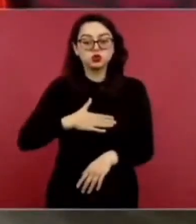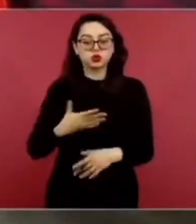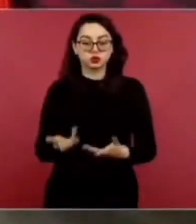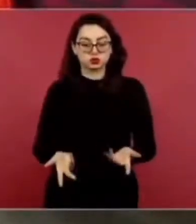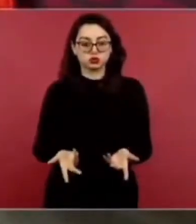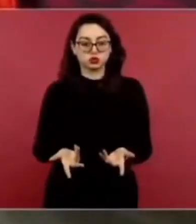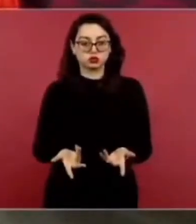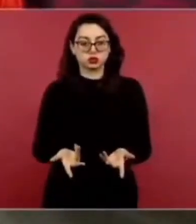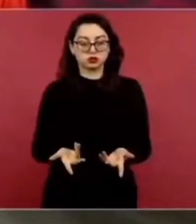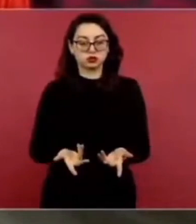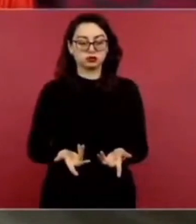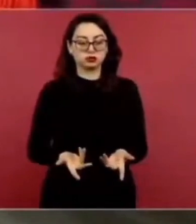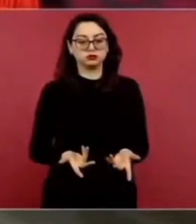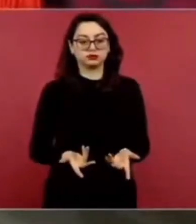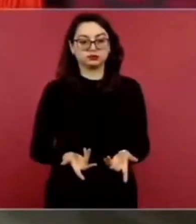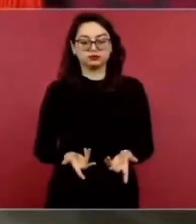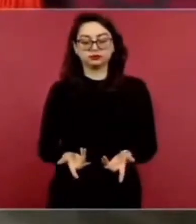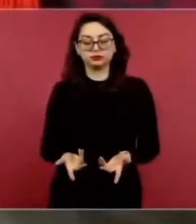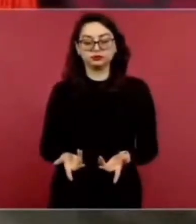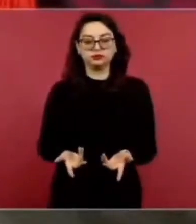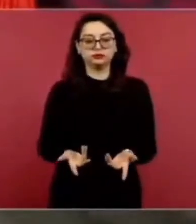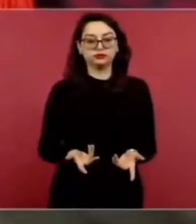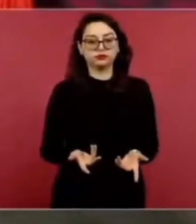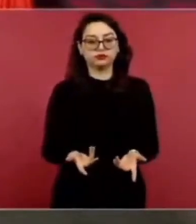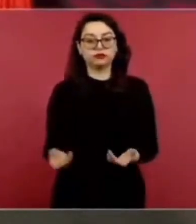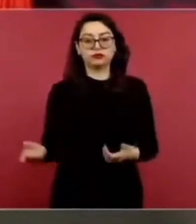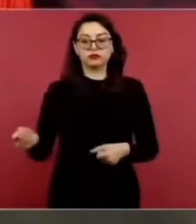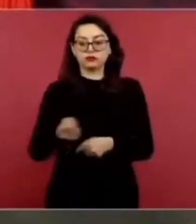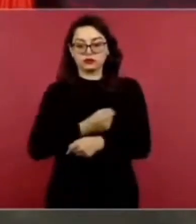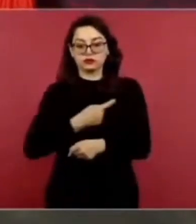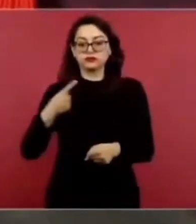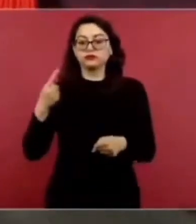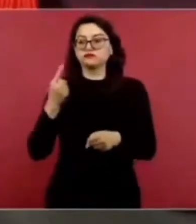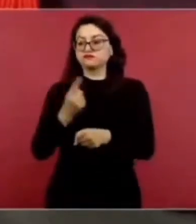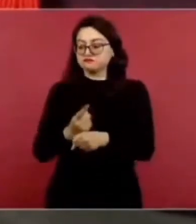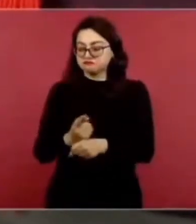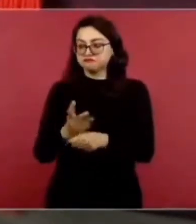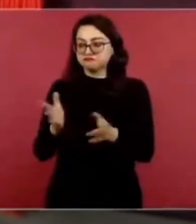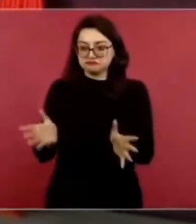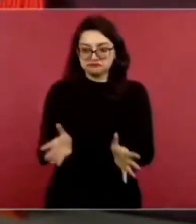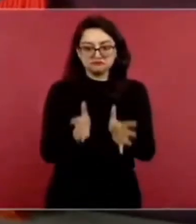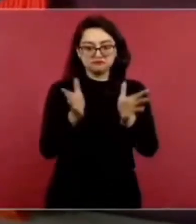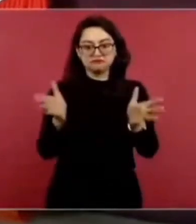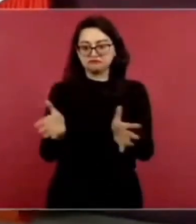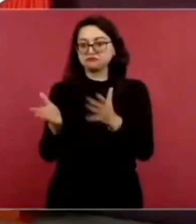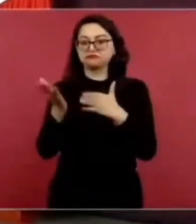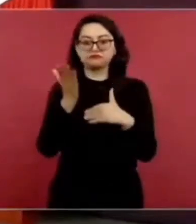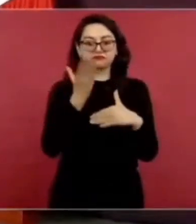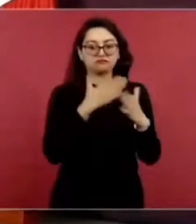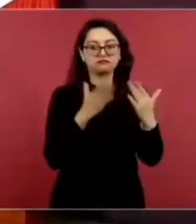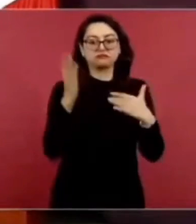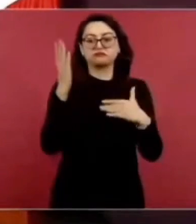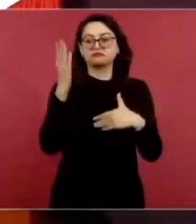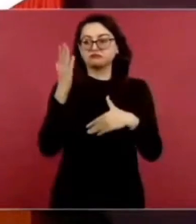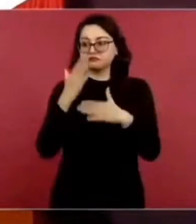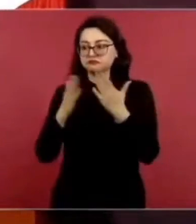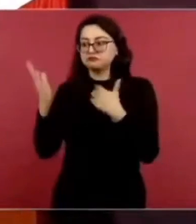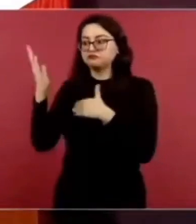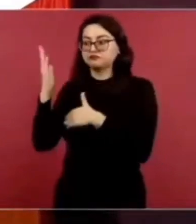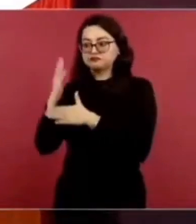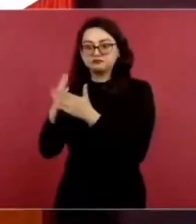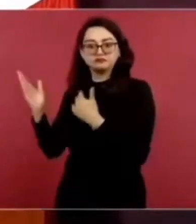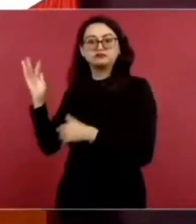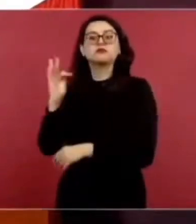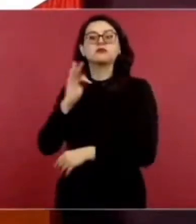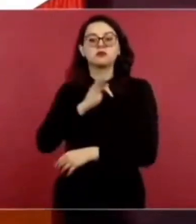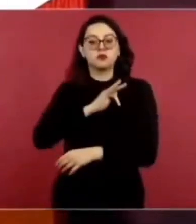y que todos tengan oportunidad para salir adelante, para progresar,